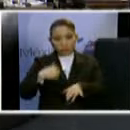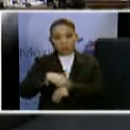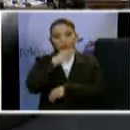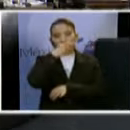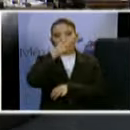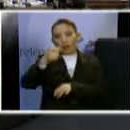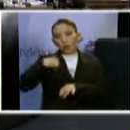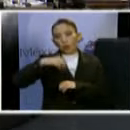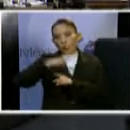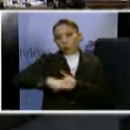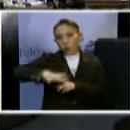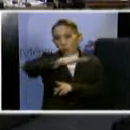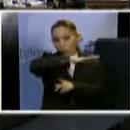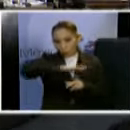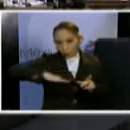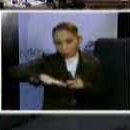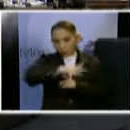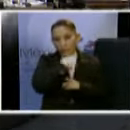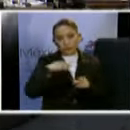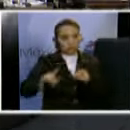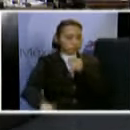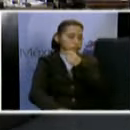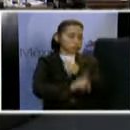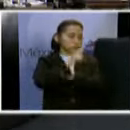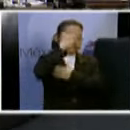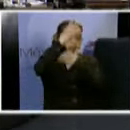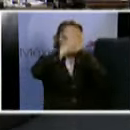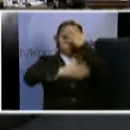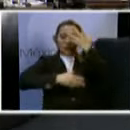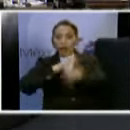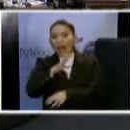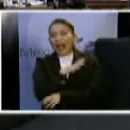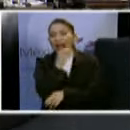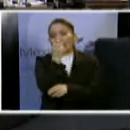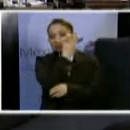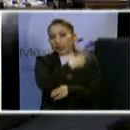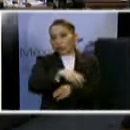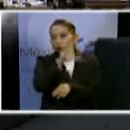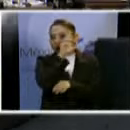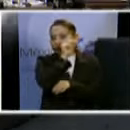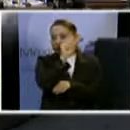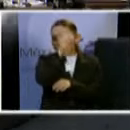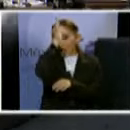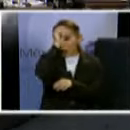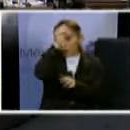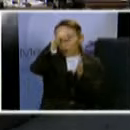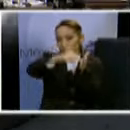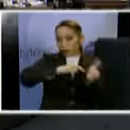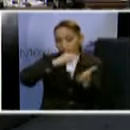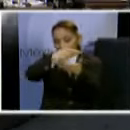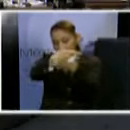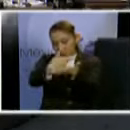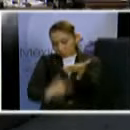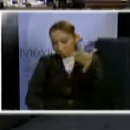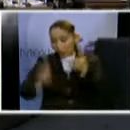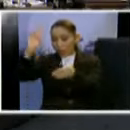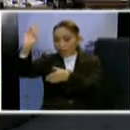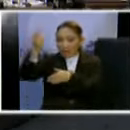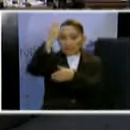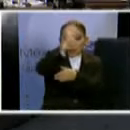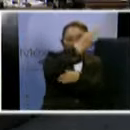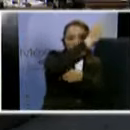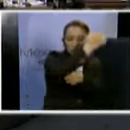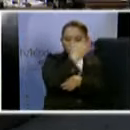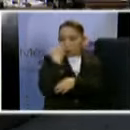que ha sido una zona, lo subrayo, de desastre. Miren, hay 180 convenios firmados entre